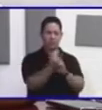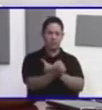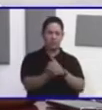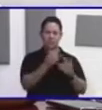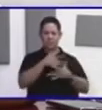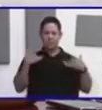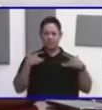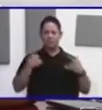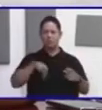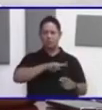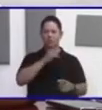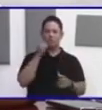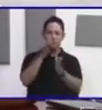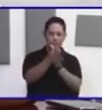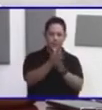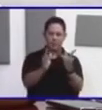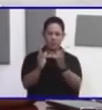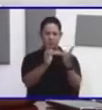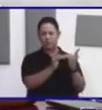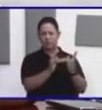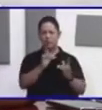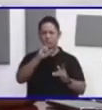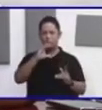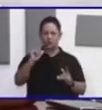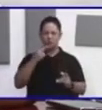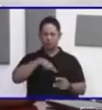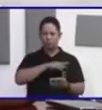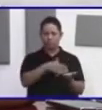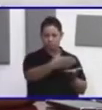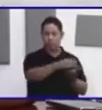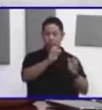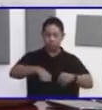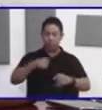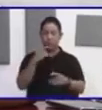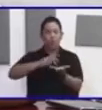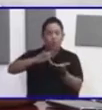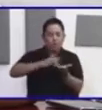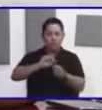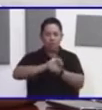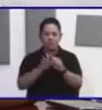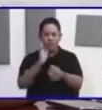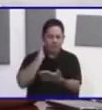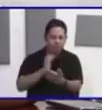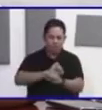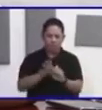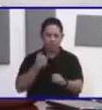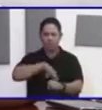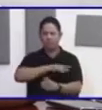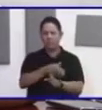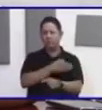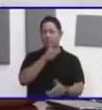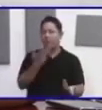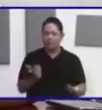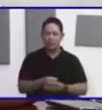emergencia sanitaria y declaratoria de urgencia manifiesta, bajo la urgencia manifiesta. No lo habíamos hecho en su momento porque no